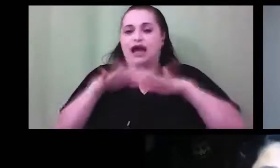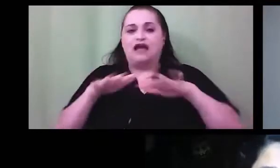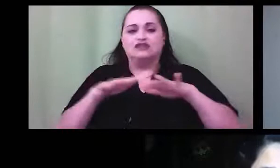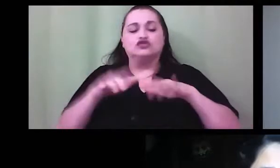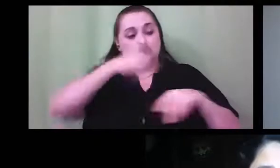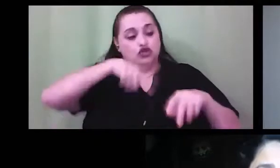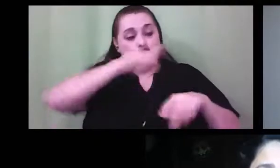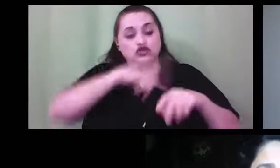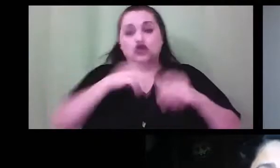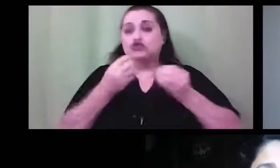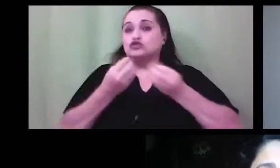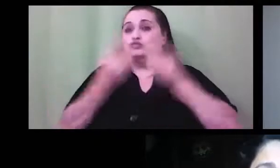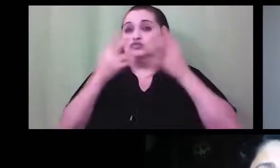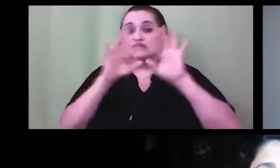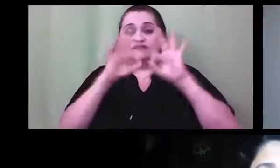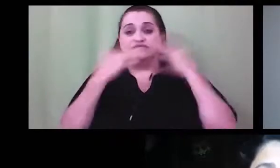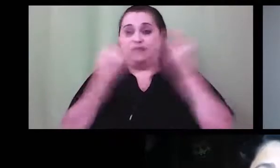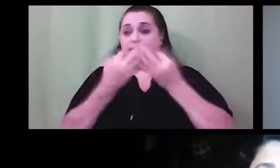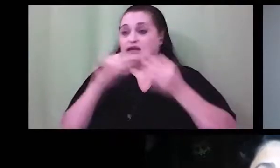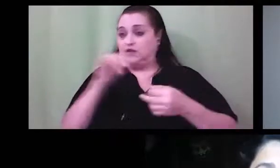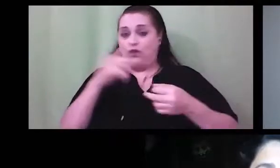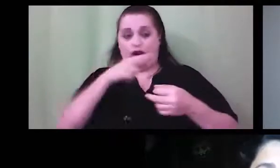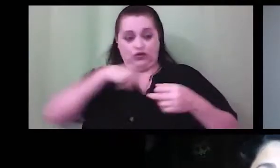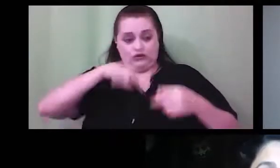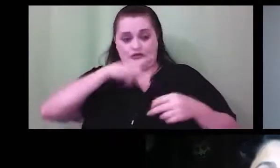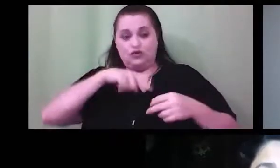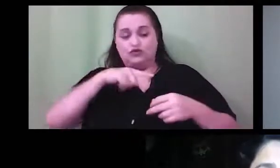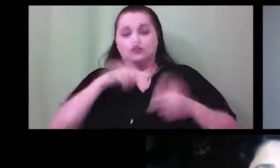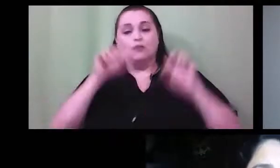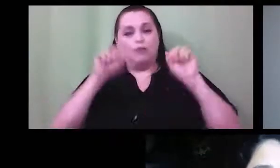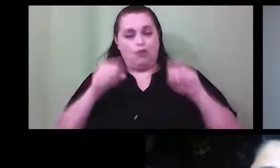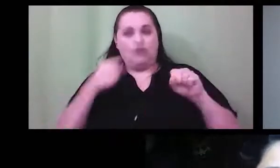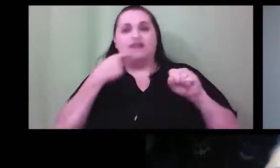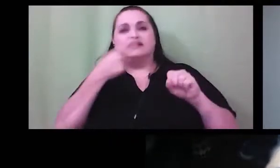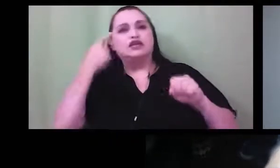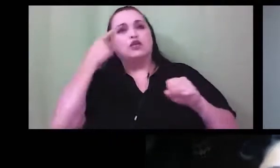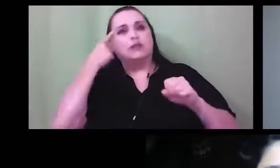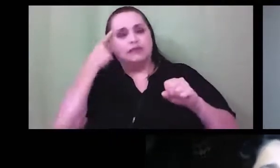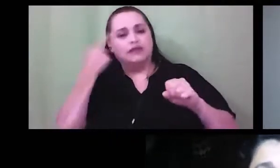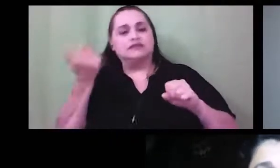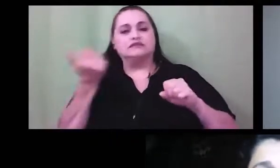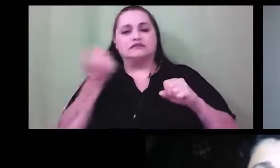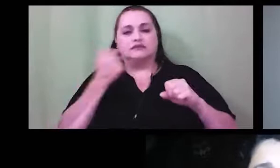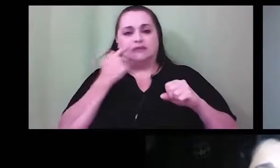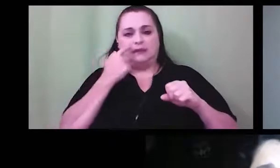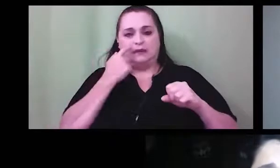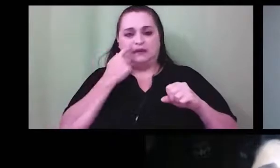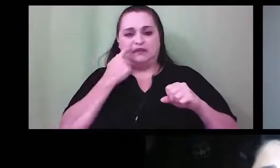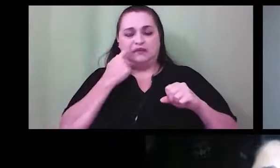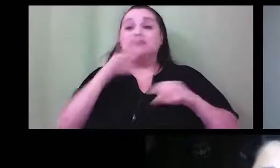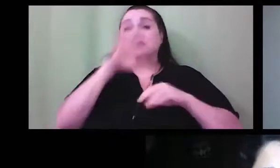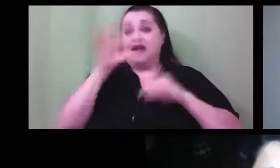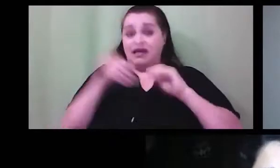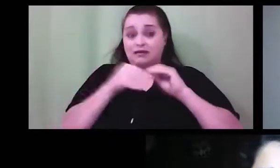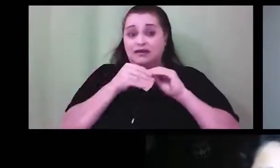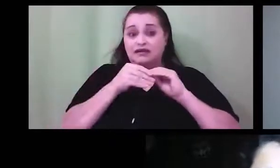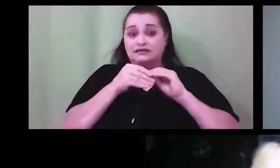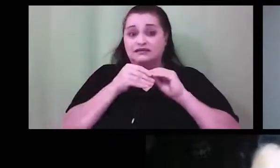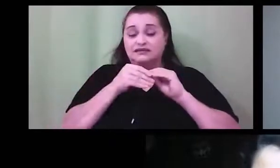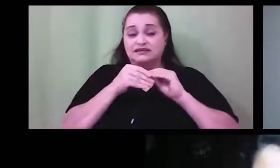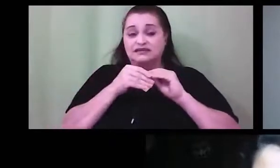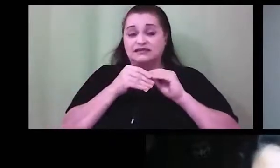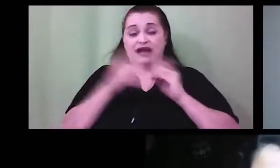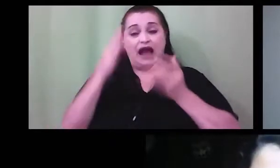muchas familias como nosotras, puedan decir lo que piensan. Y además, una cosa